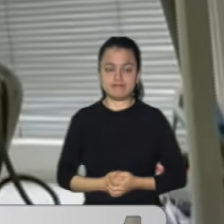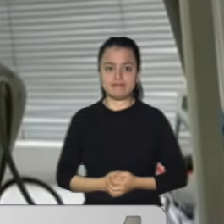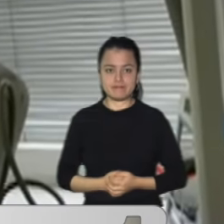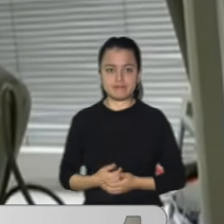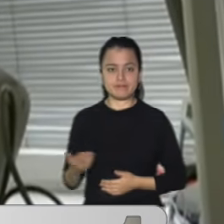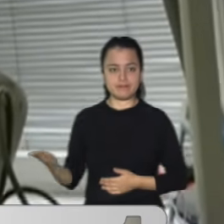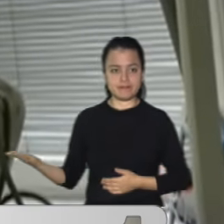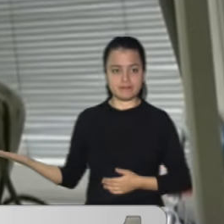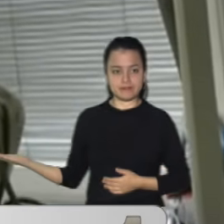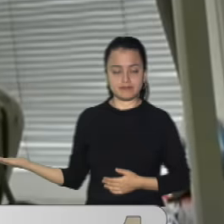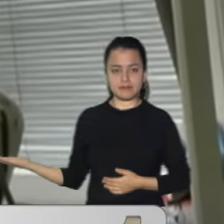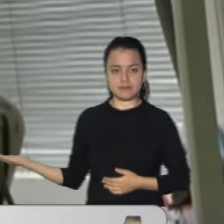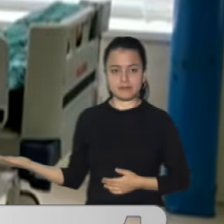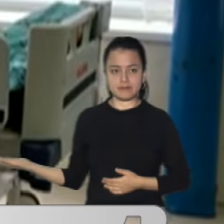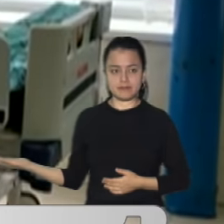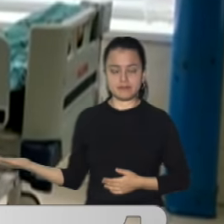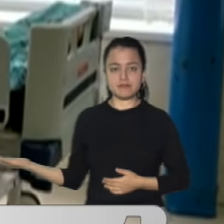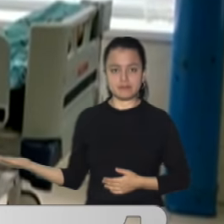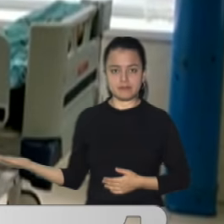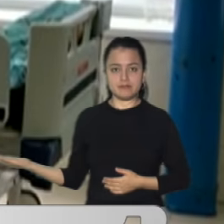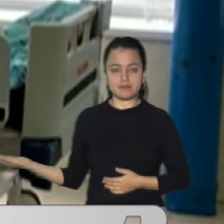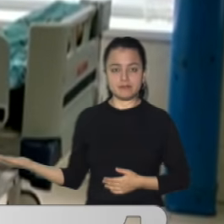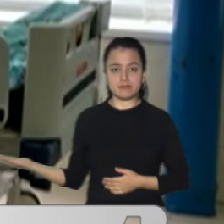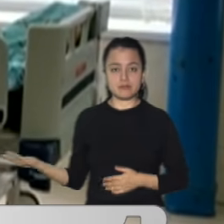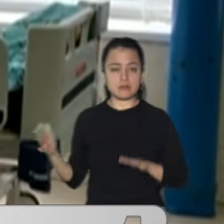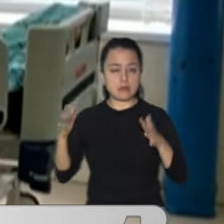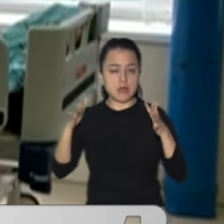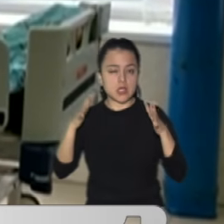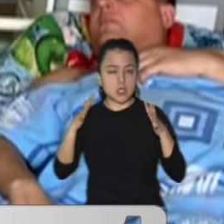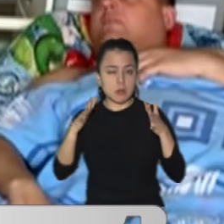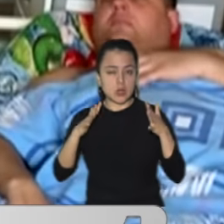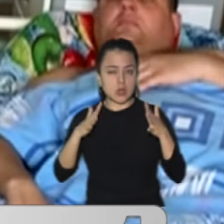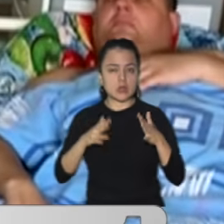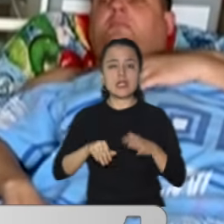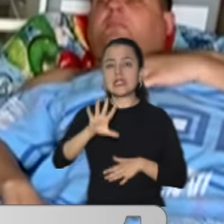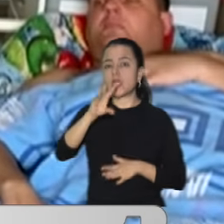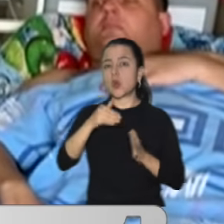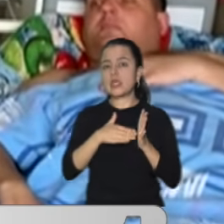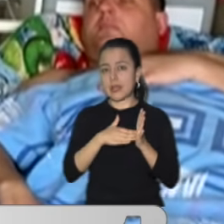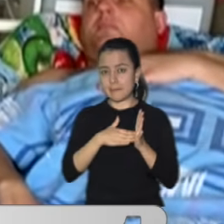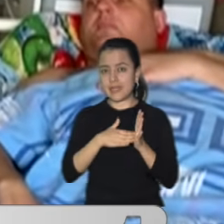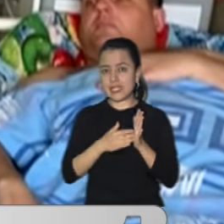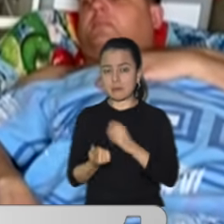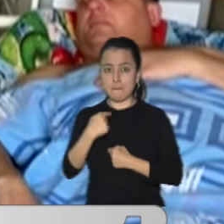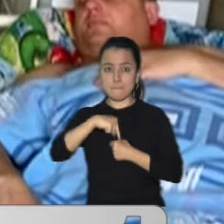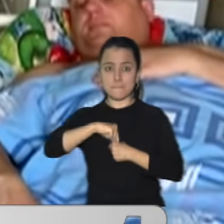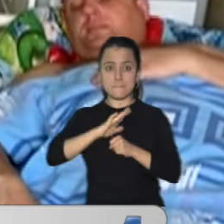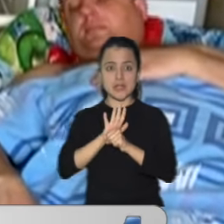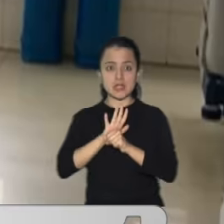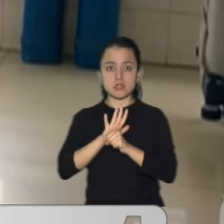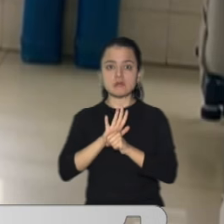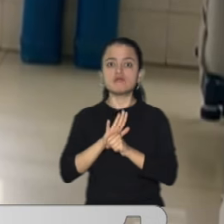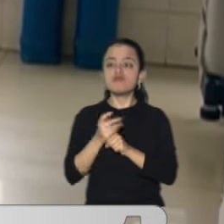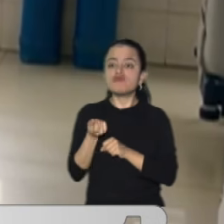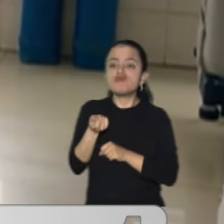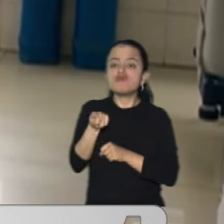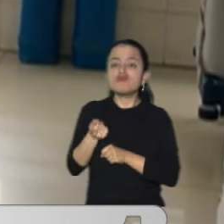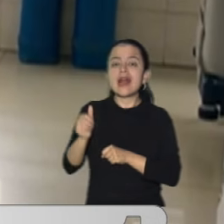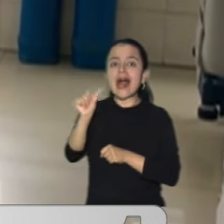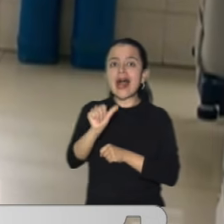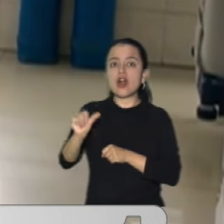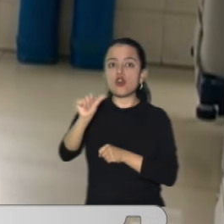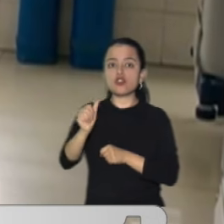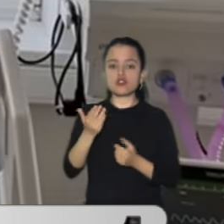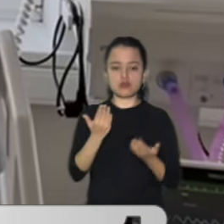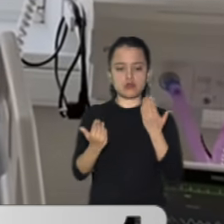carácter más contagioso de la variante Delta, estimando que se registrará un promedio de 50.000 casos diarios a comienzos de agosto frente a los